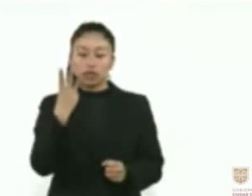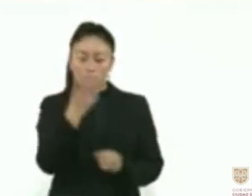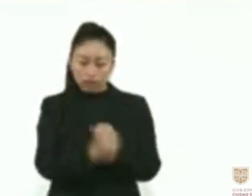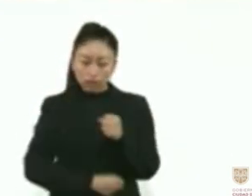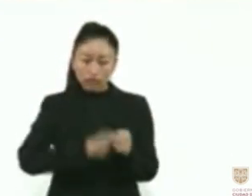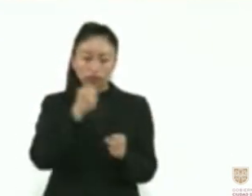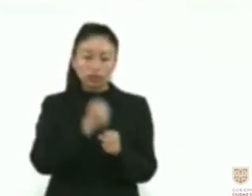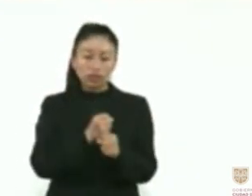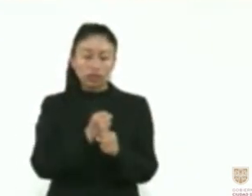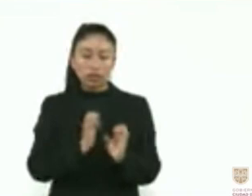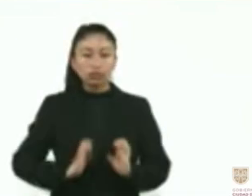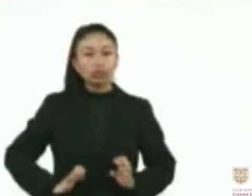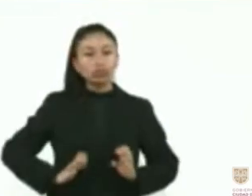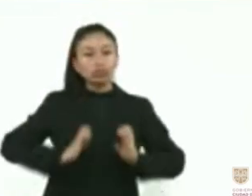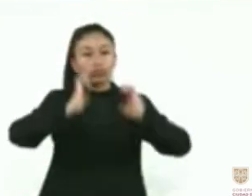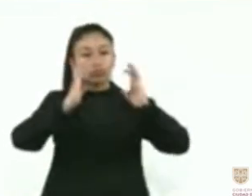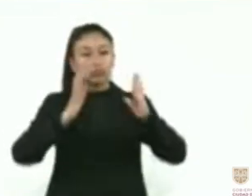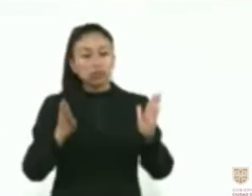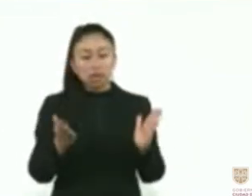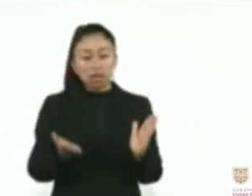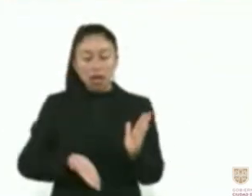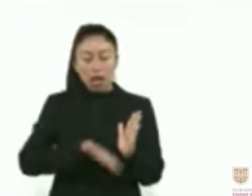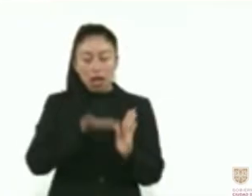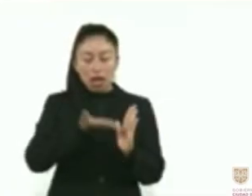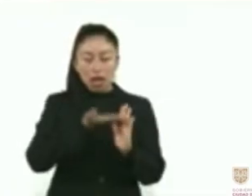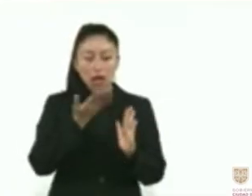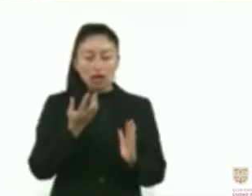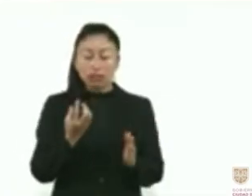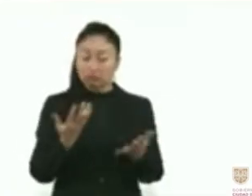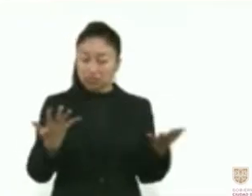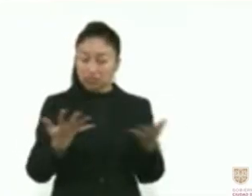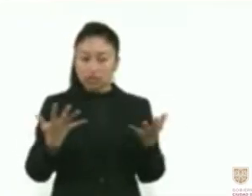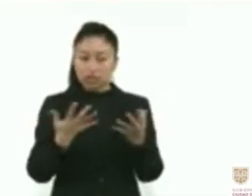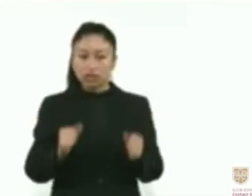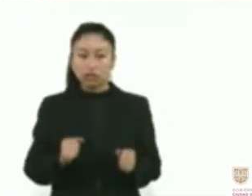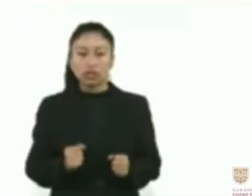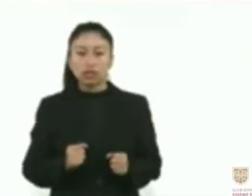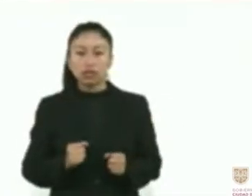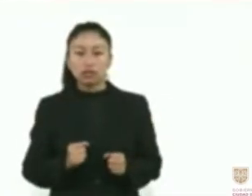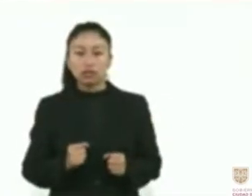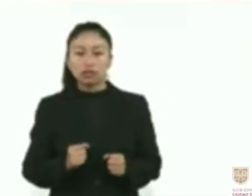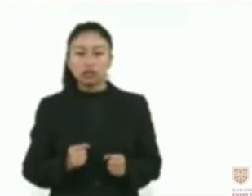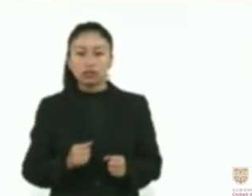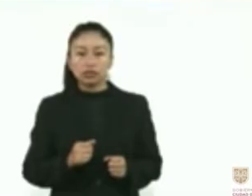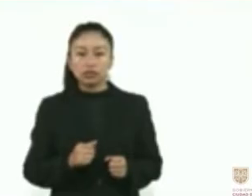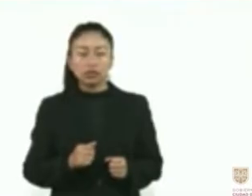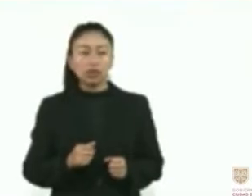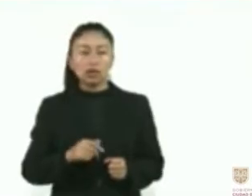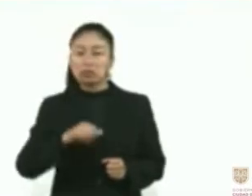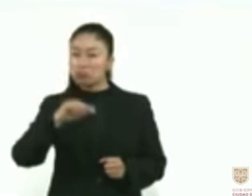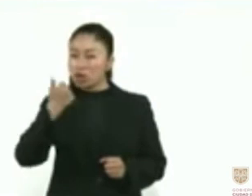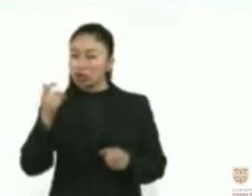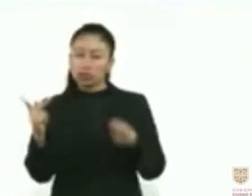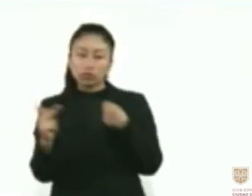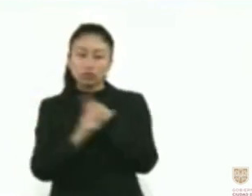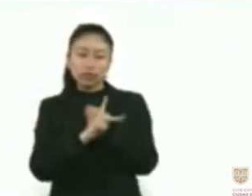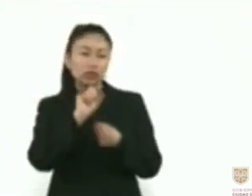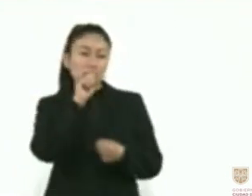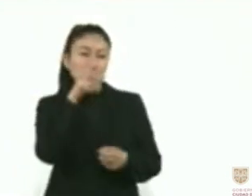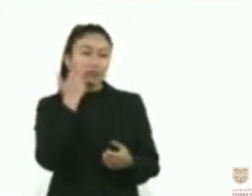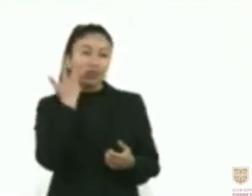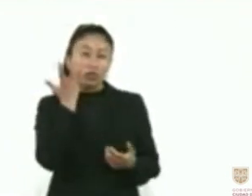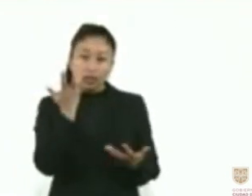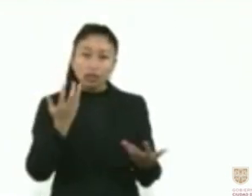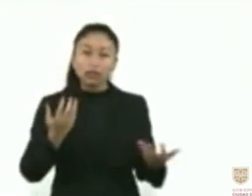3 años que cualquier país del mundo, cualquier pueblo del mundo ya quisiera haberla visto.